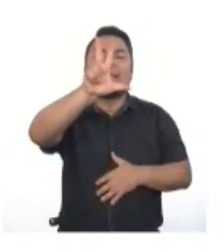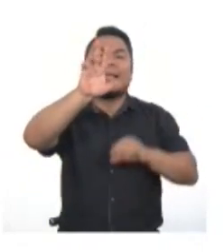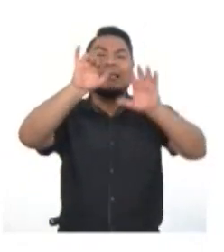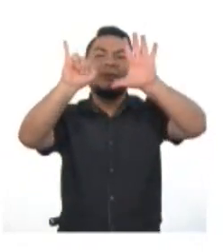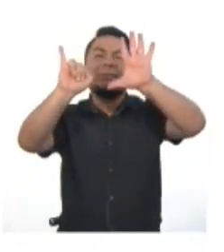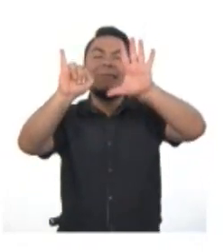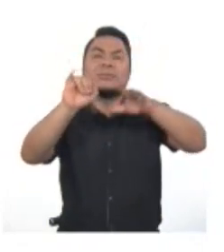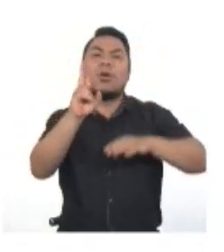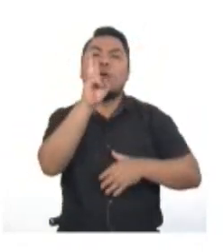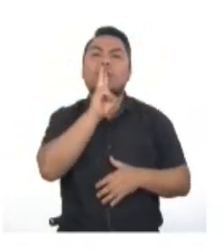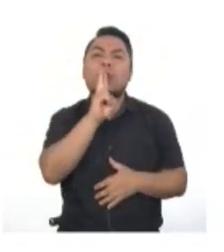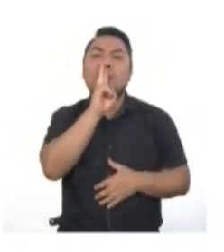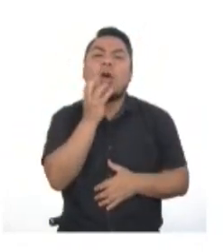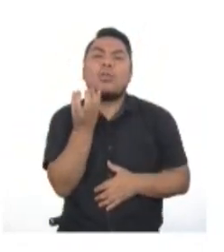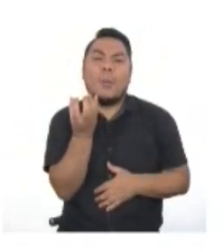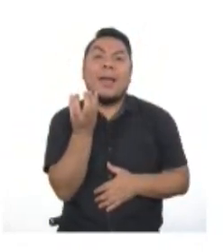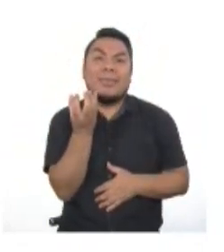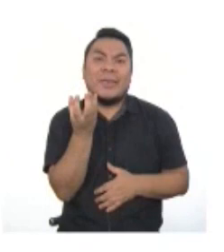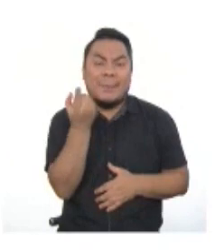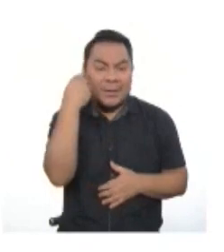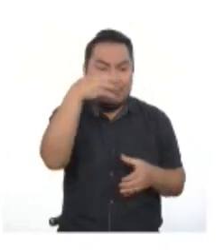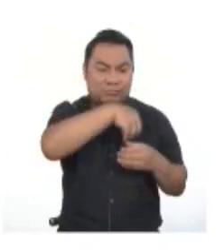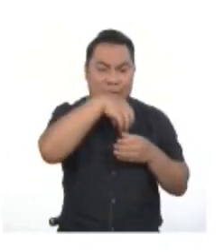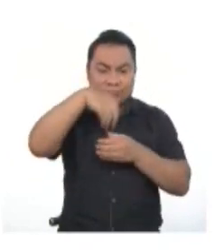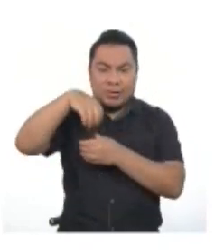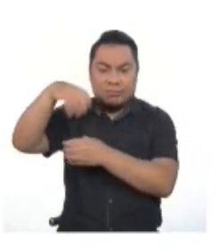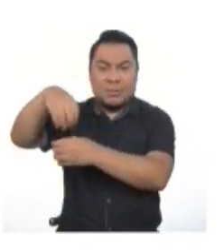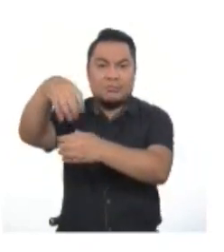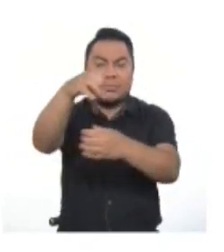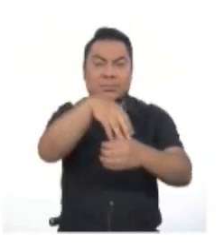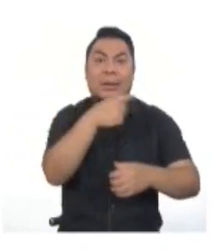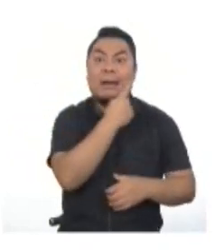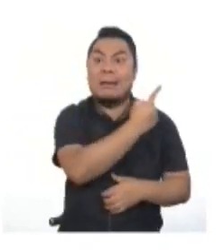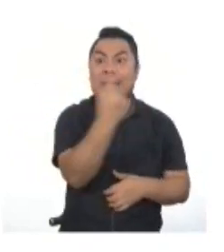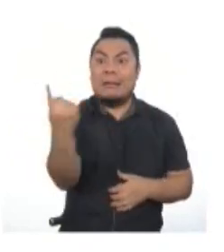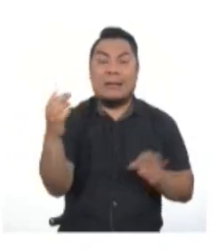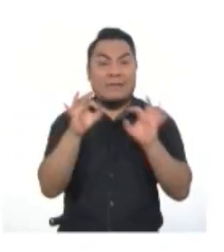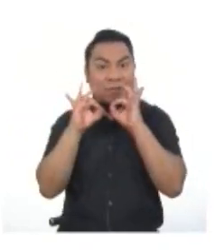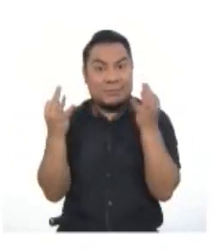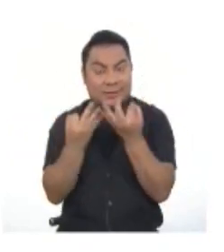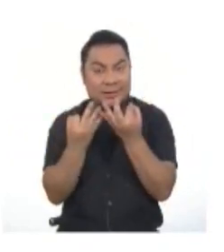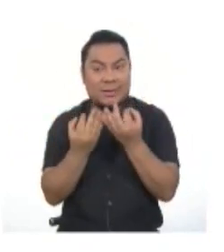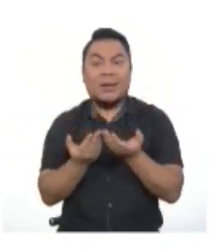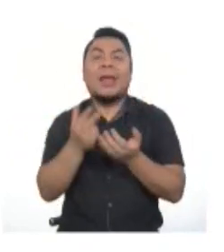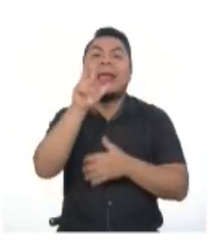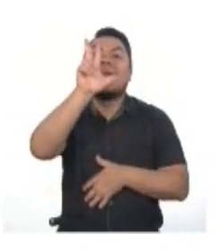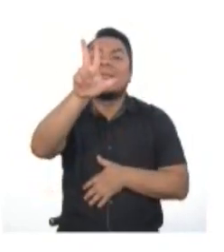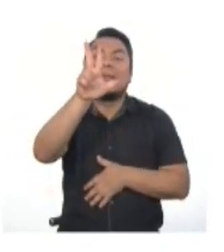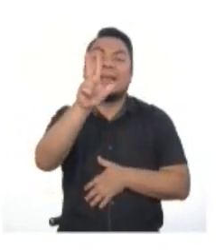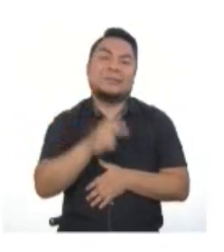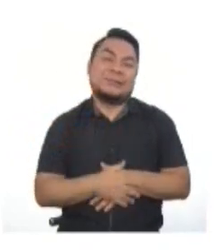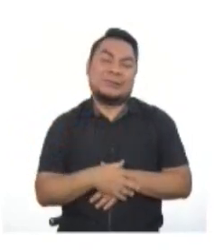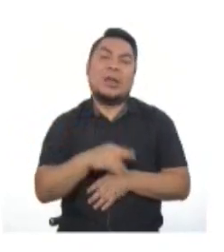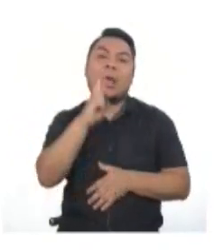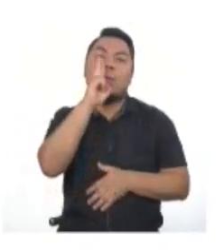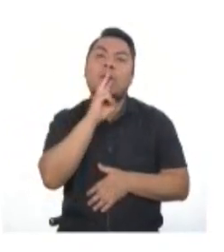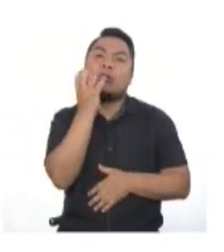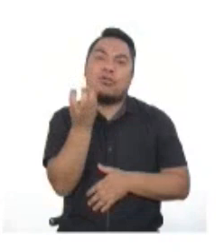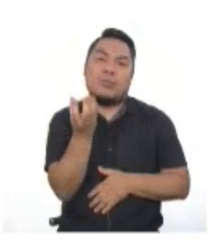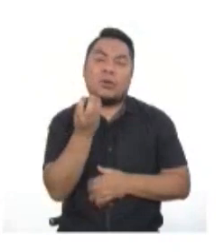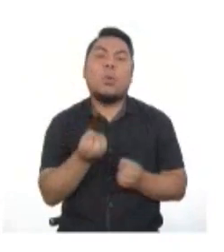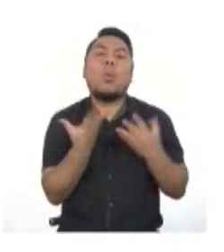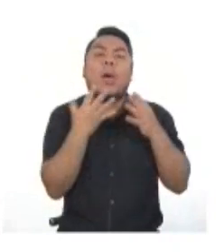deben ser empaquetados para las familias. Cada familia debe recibir 3 tomates. ¿Cuántos